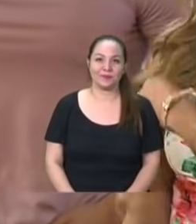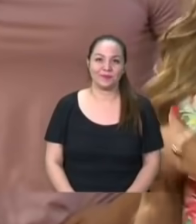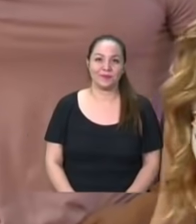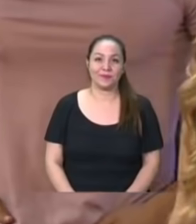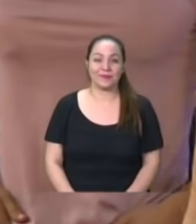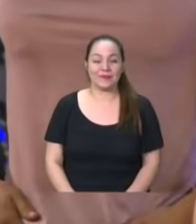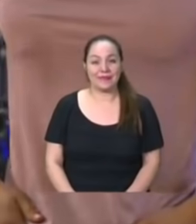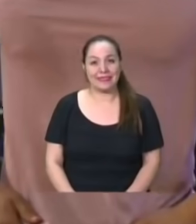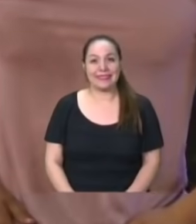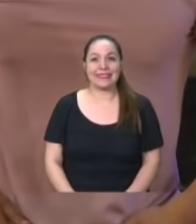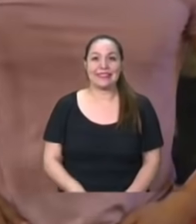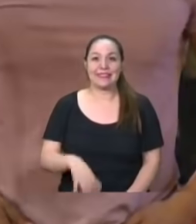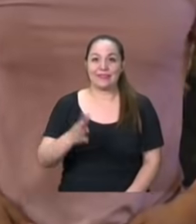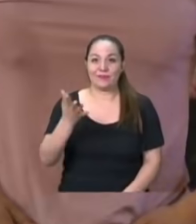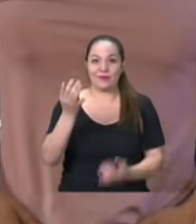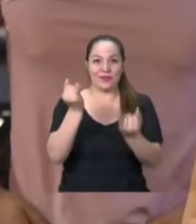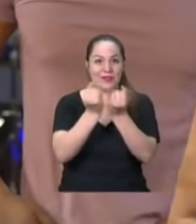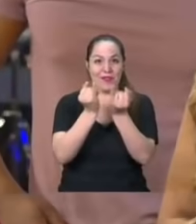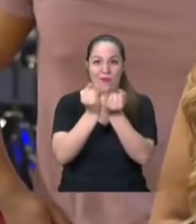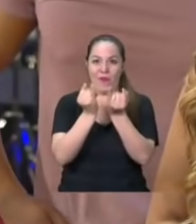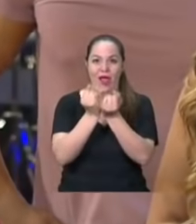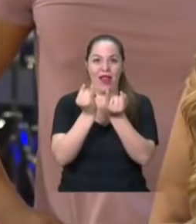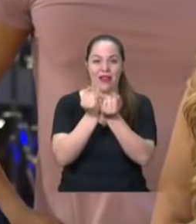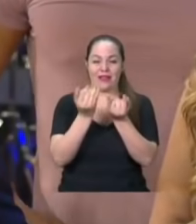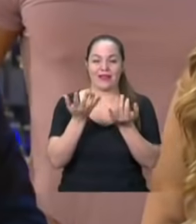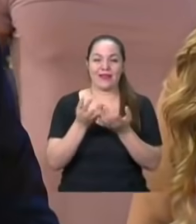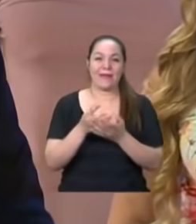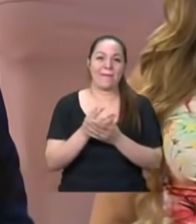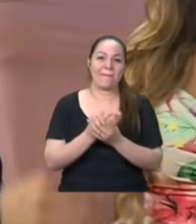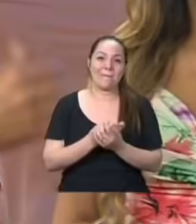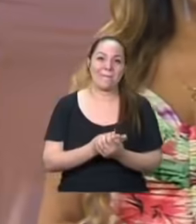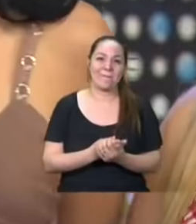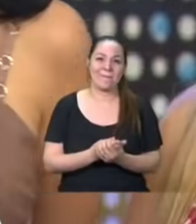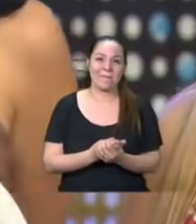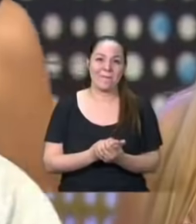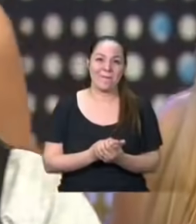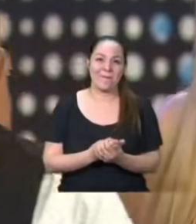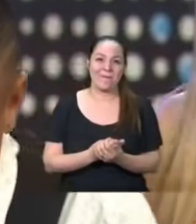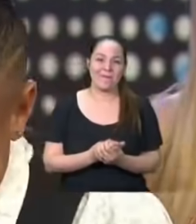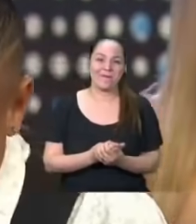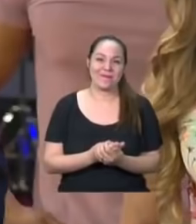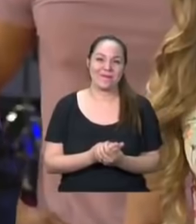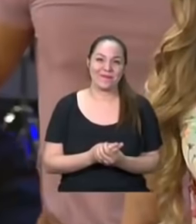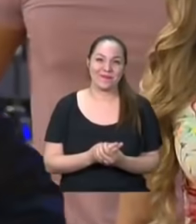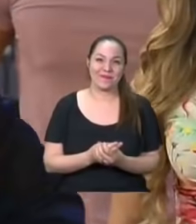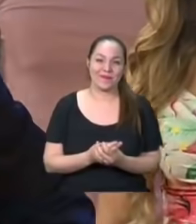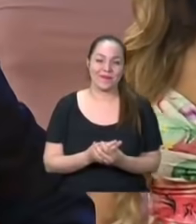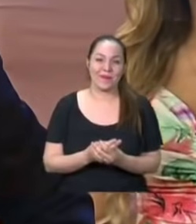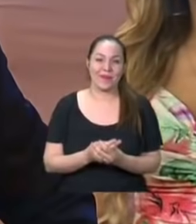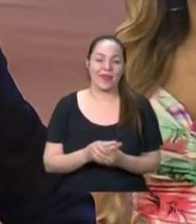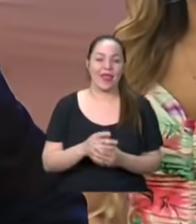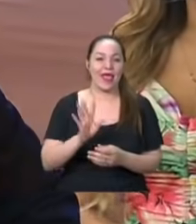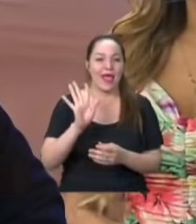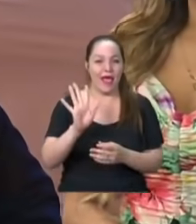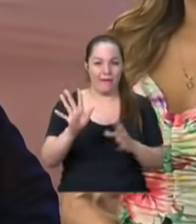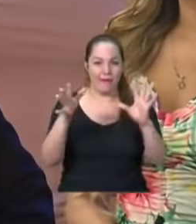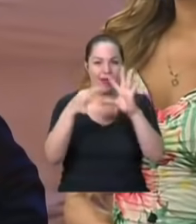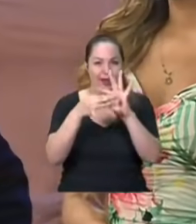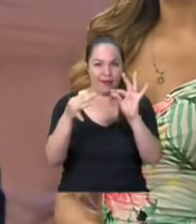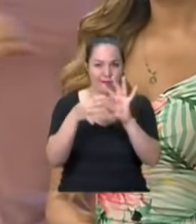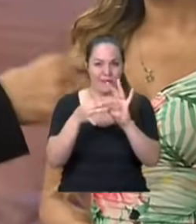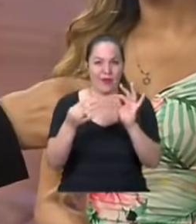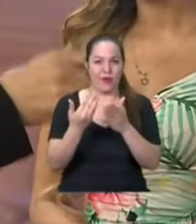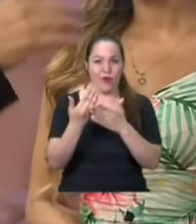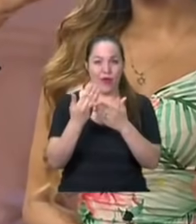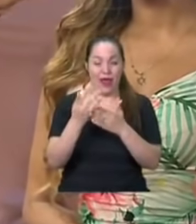Nada más que yo soy mal pelón guapo. Decirlo. Se sintió mal también. Ahí va. Pero usted tiene un